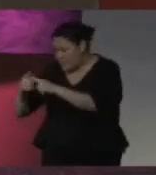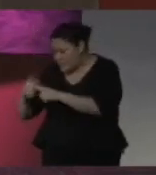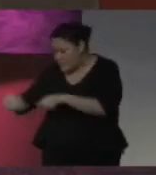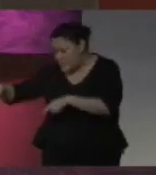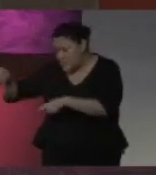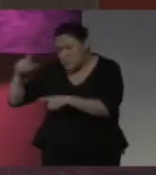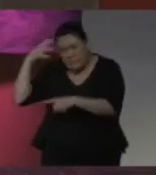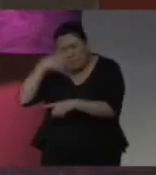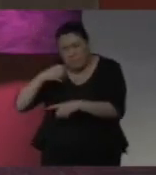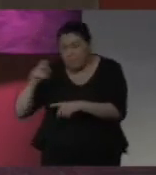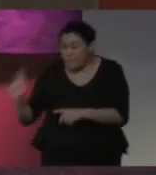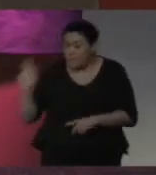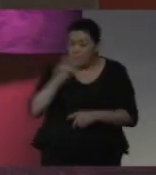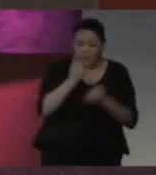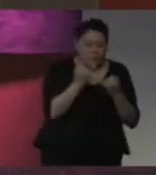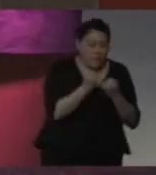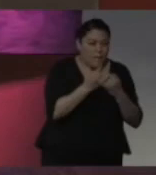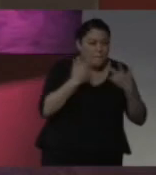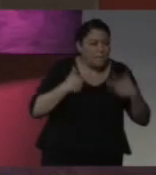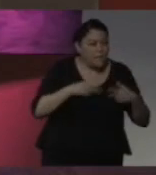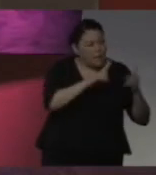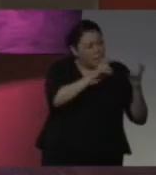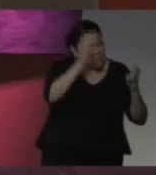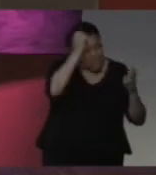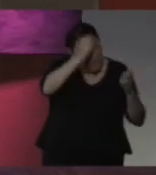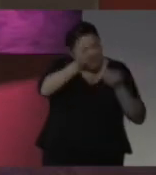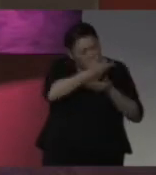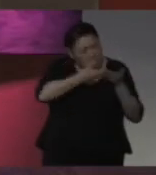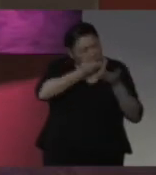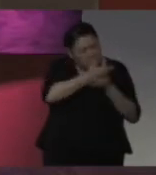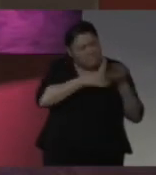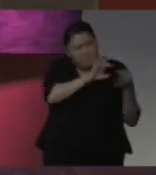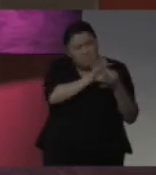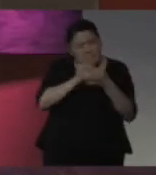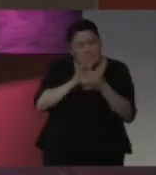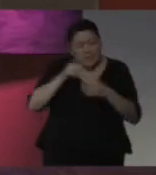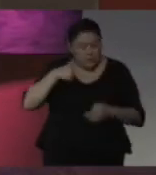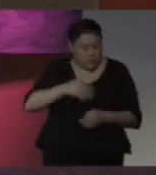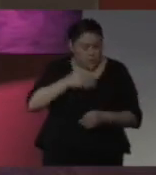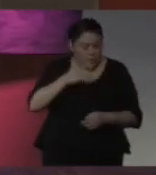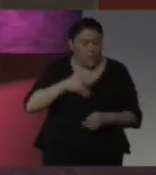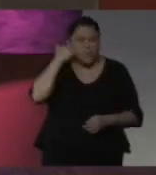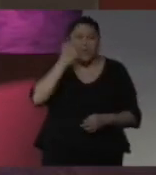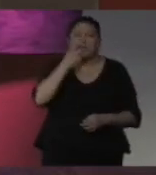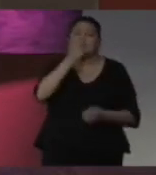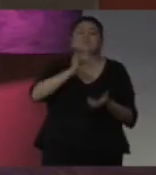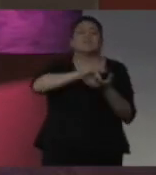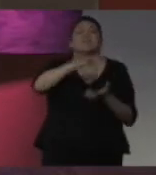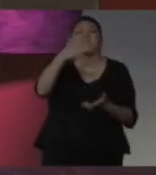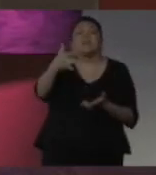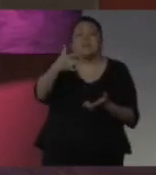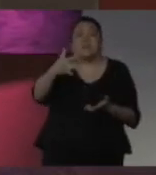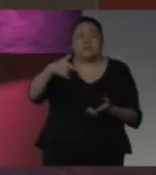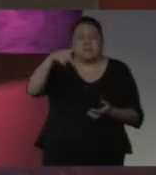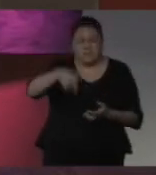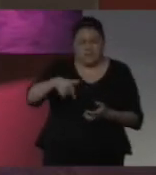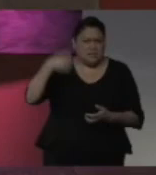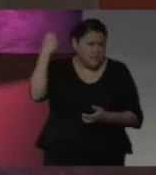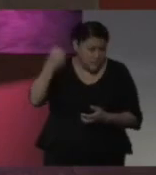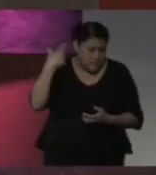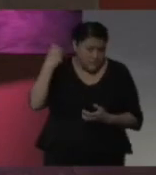sido maravilloso escuchar. Pensamos, y quiero empezar por agradecer en ese sentido, pensamos